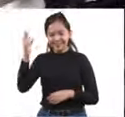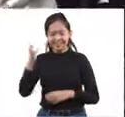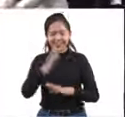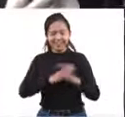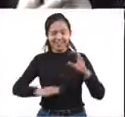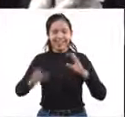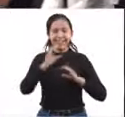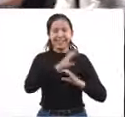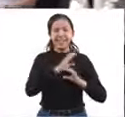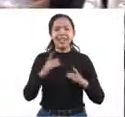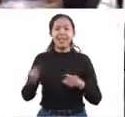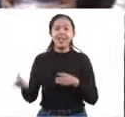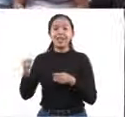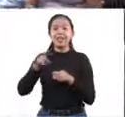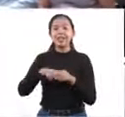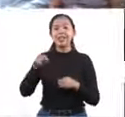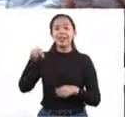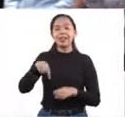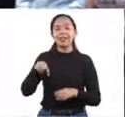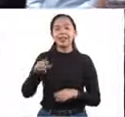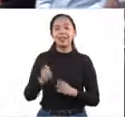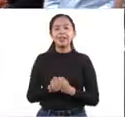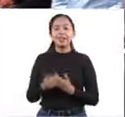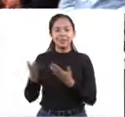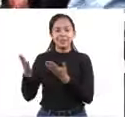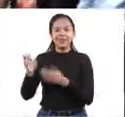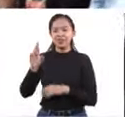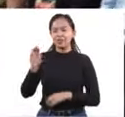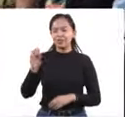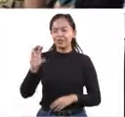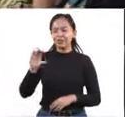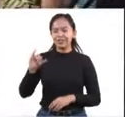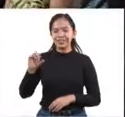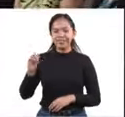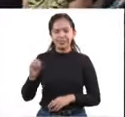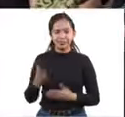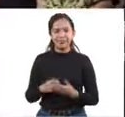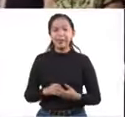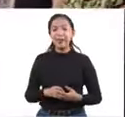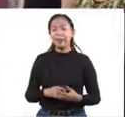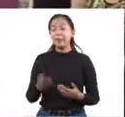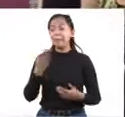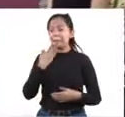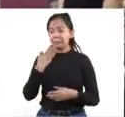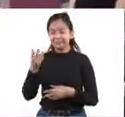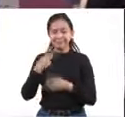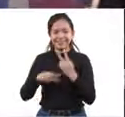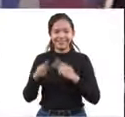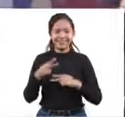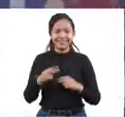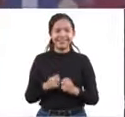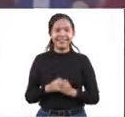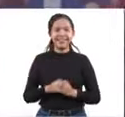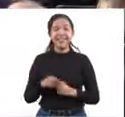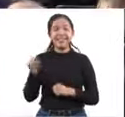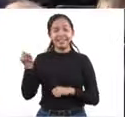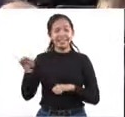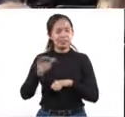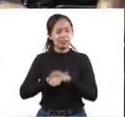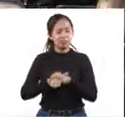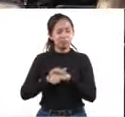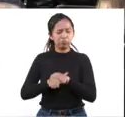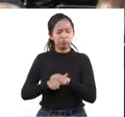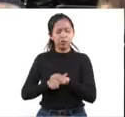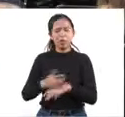fue la gestora. Y es cierto. Rocío, qué bueno que llegaste. Un una gran amiga de más